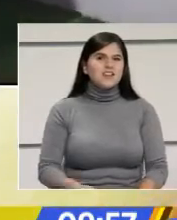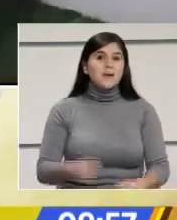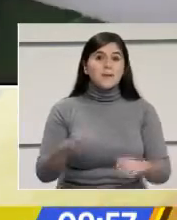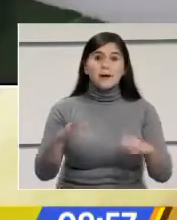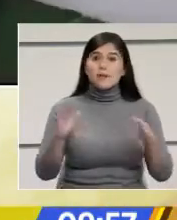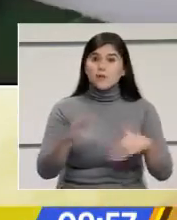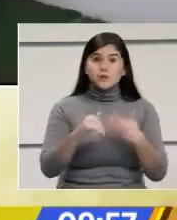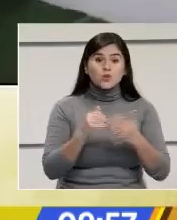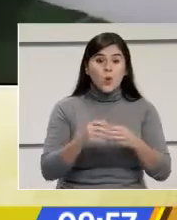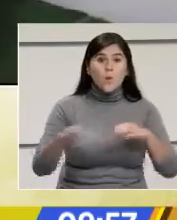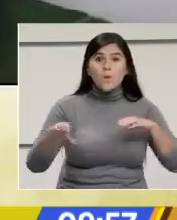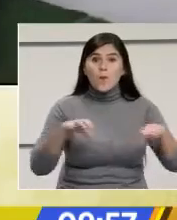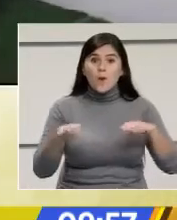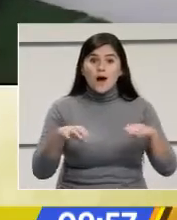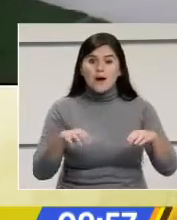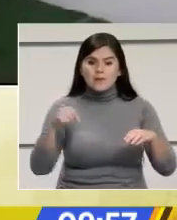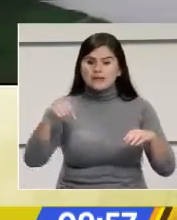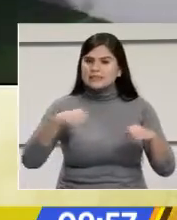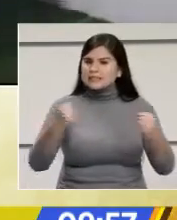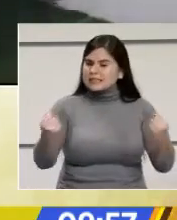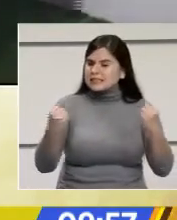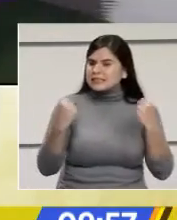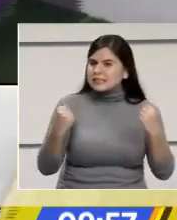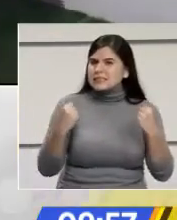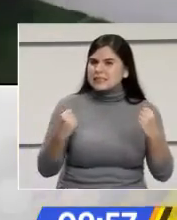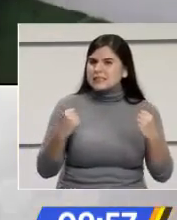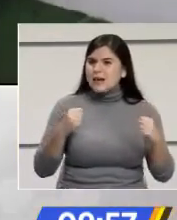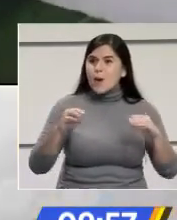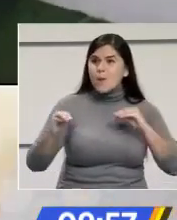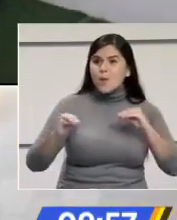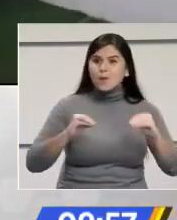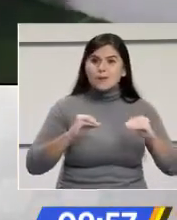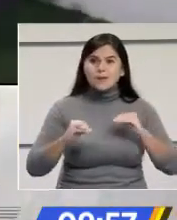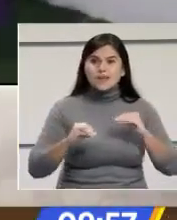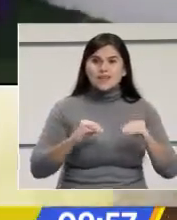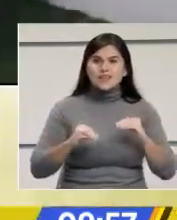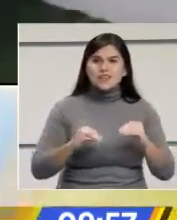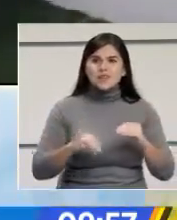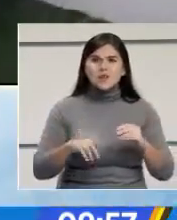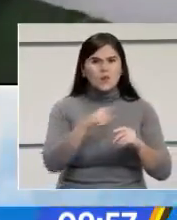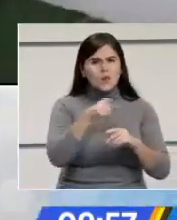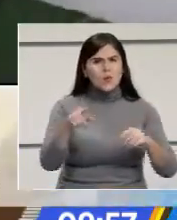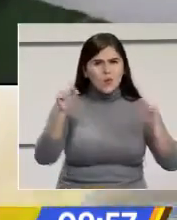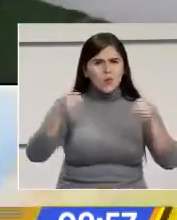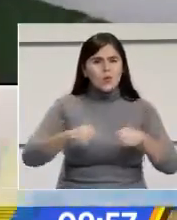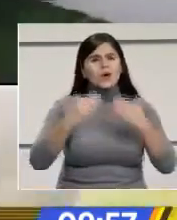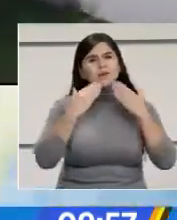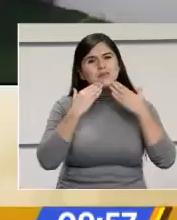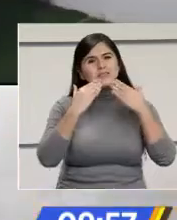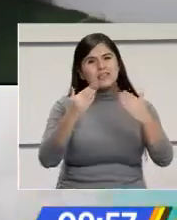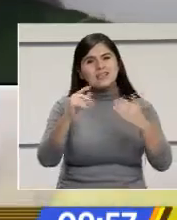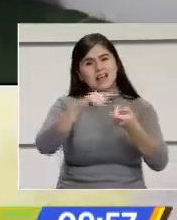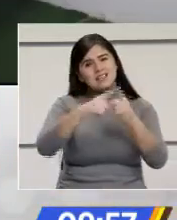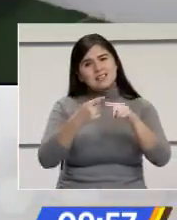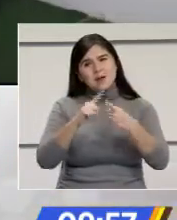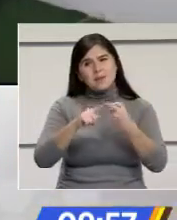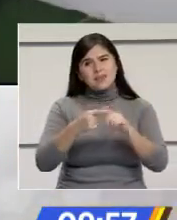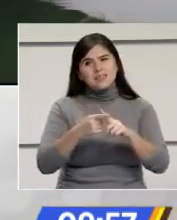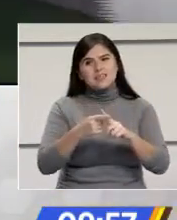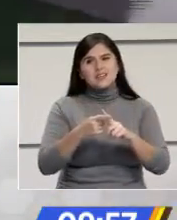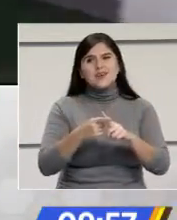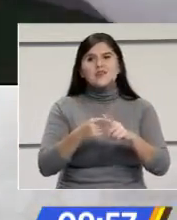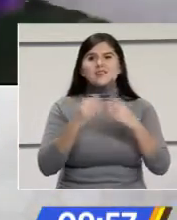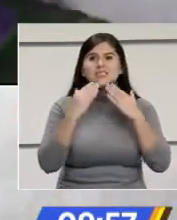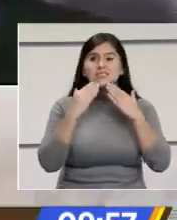Vámonos, porque esto es movimiento. Es diferente. Movimiento. Es diferente. Gracias, amigos. Gracias, Delmis, y a